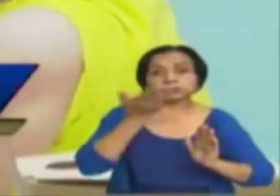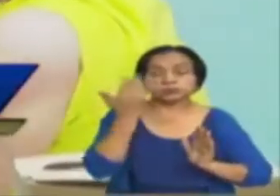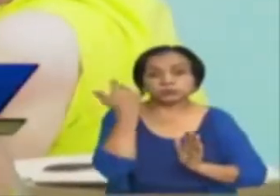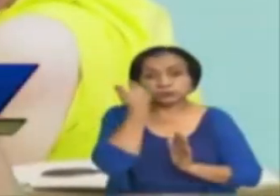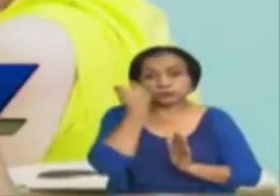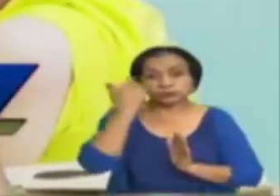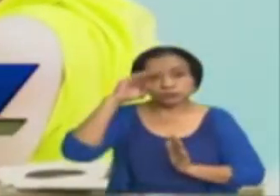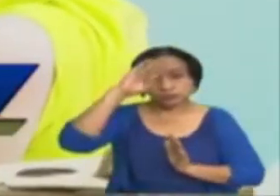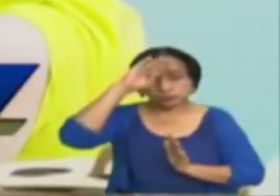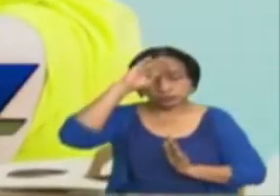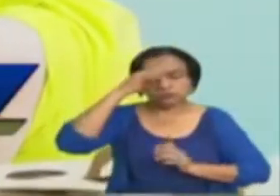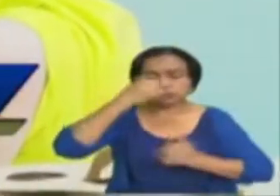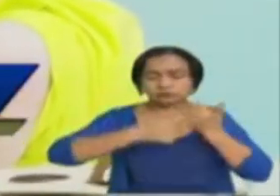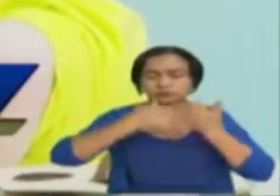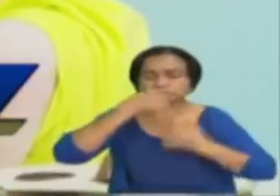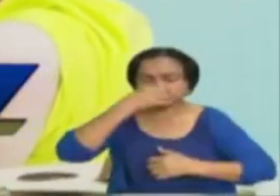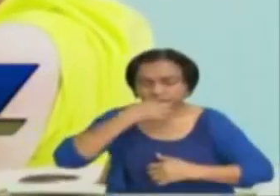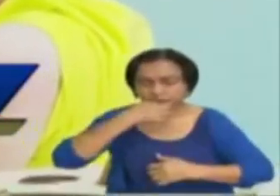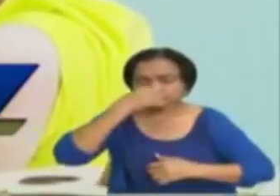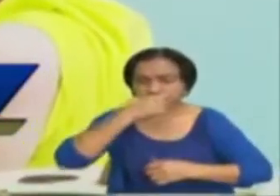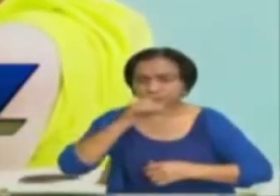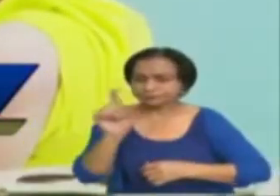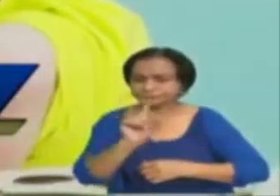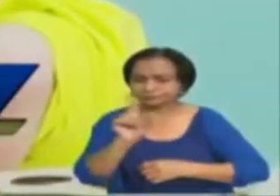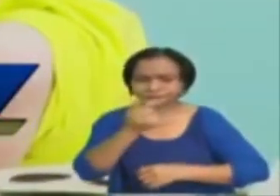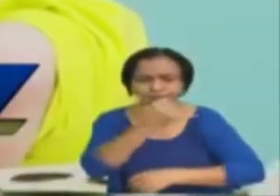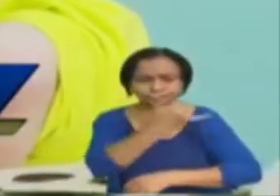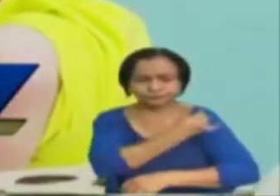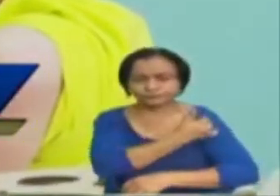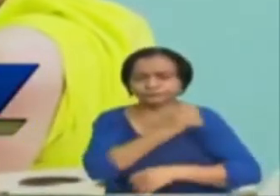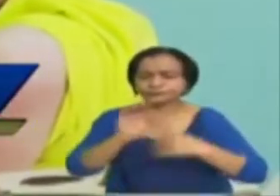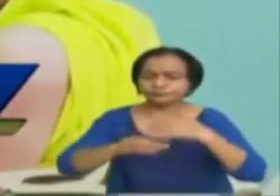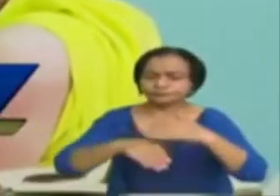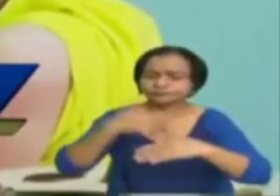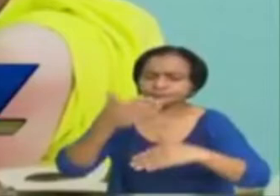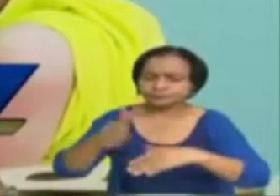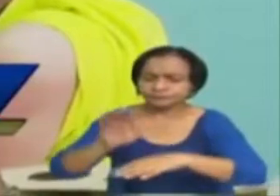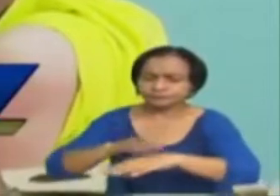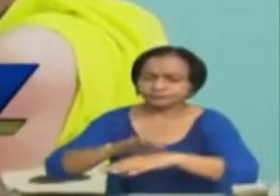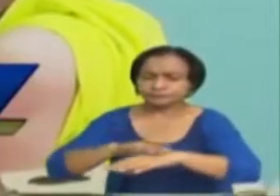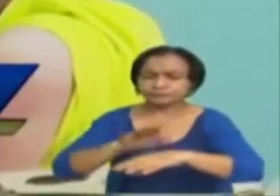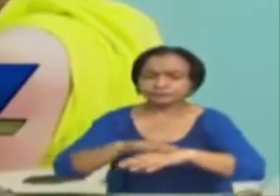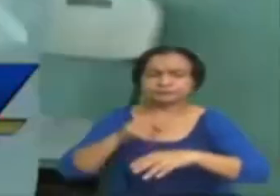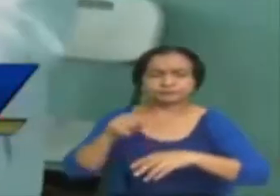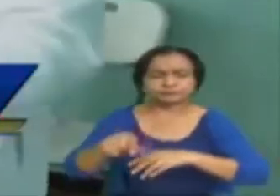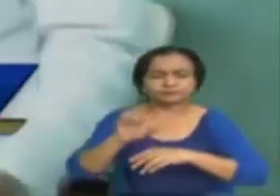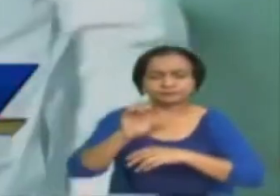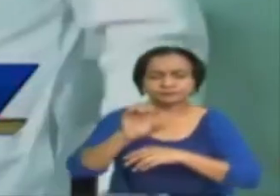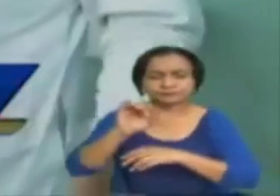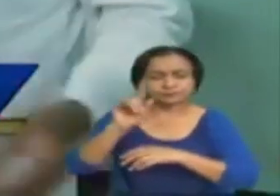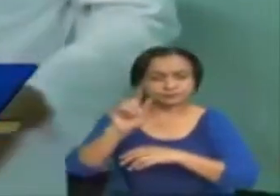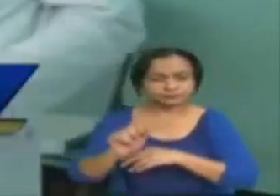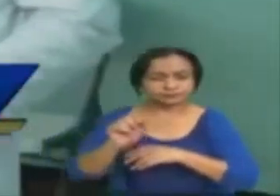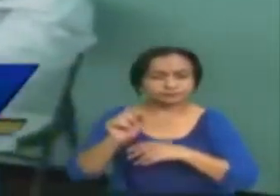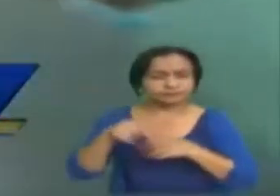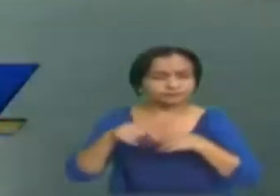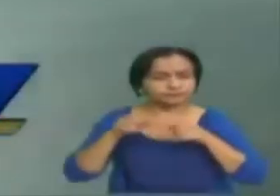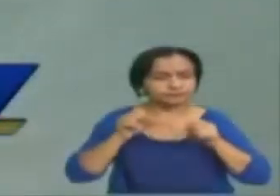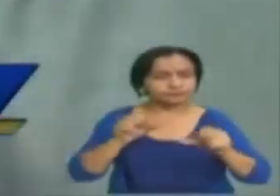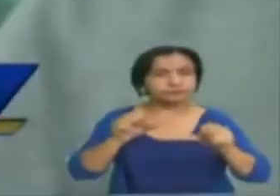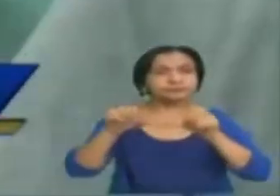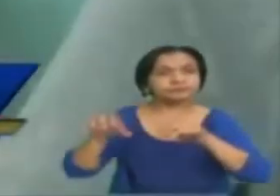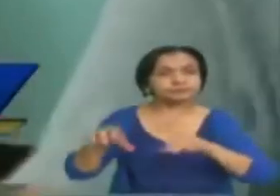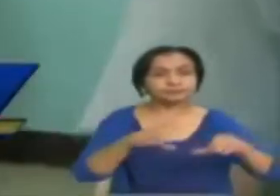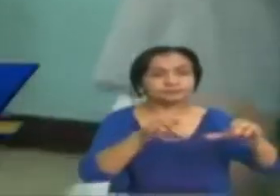La aplicación de la segunda dosis de la vacuna Covishield se estará desarrollando este jueves 17 en algunos centros hospitalarios